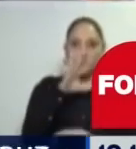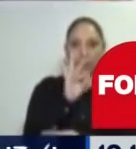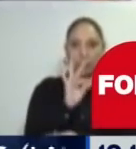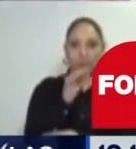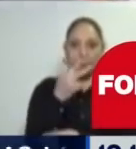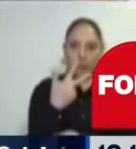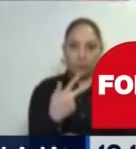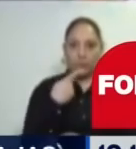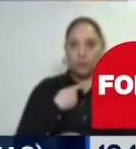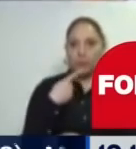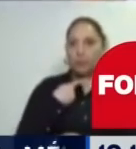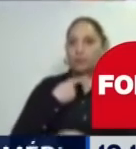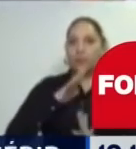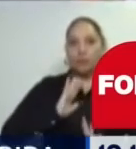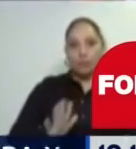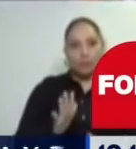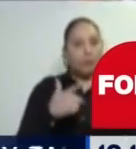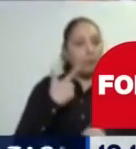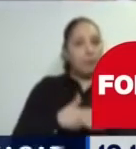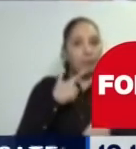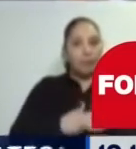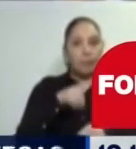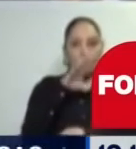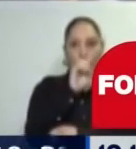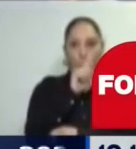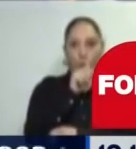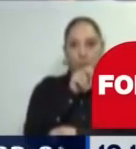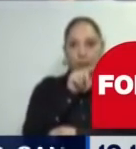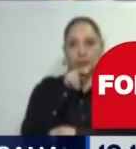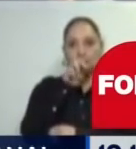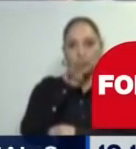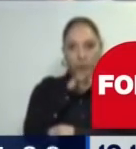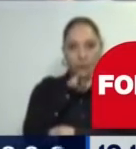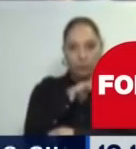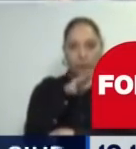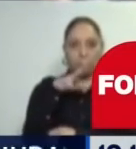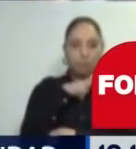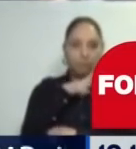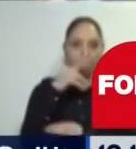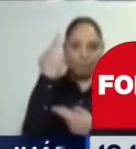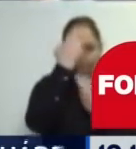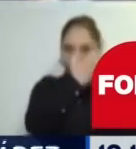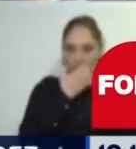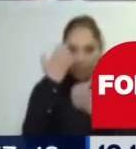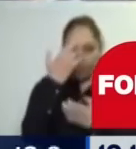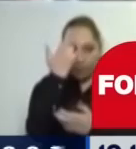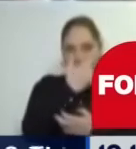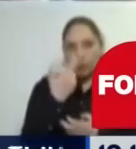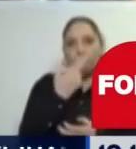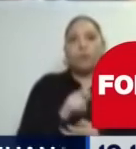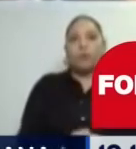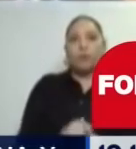5,548 personas confirmadas de COVID-19 que se han realizado la prueba en la ciudad,